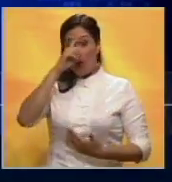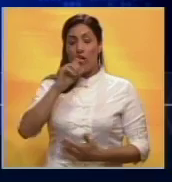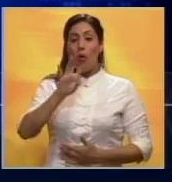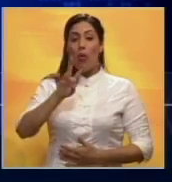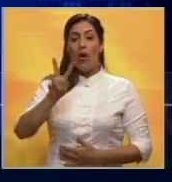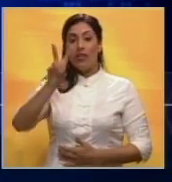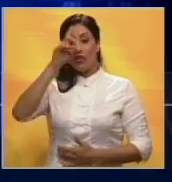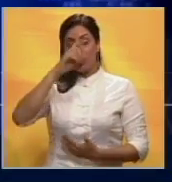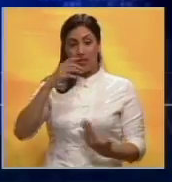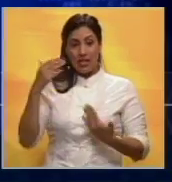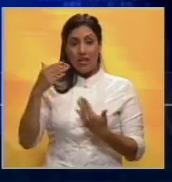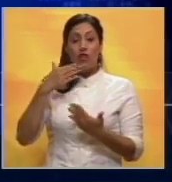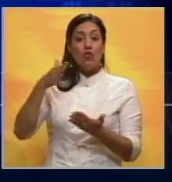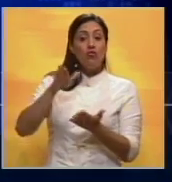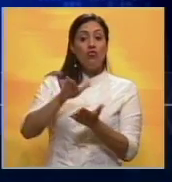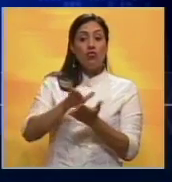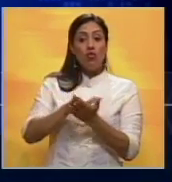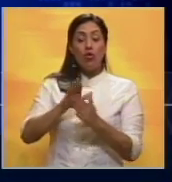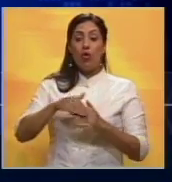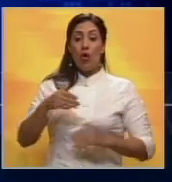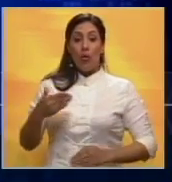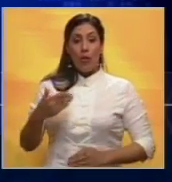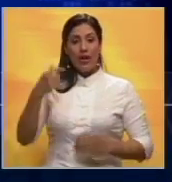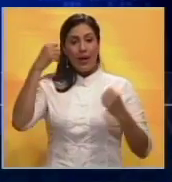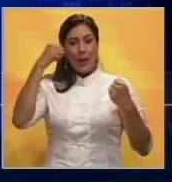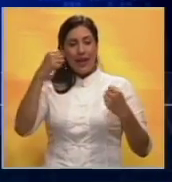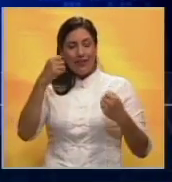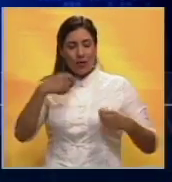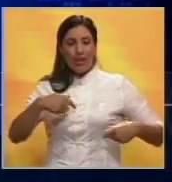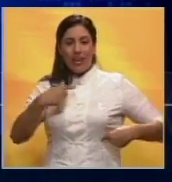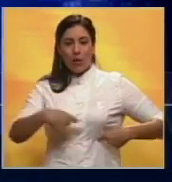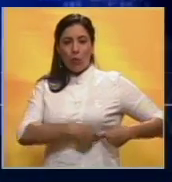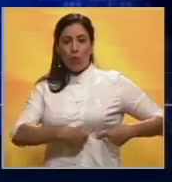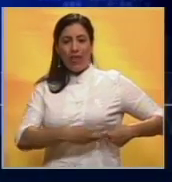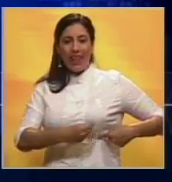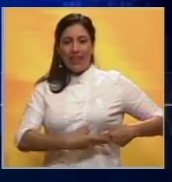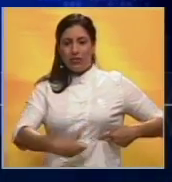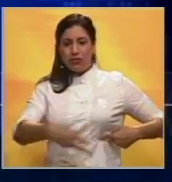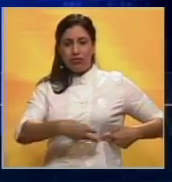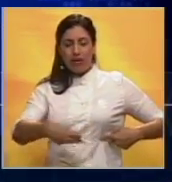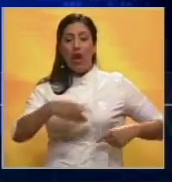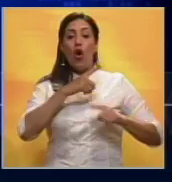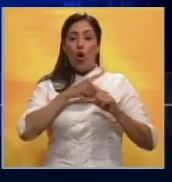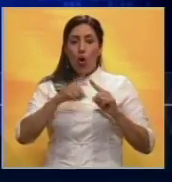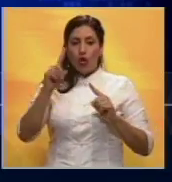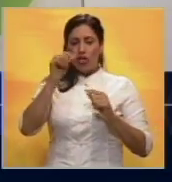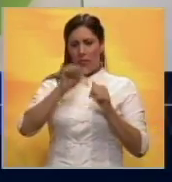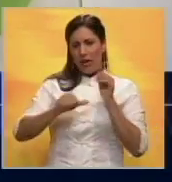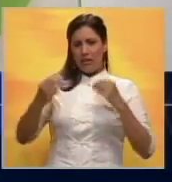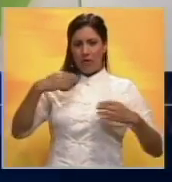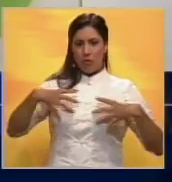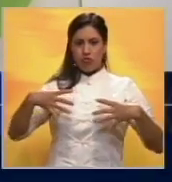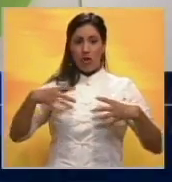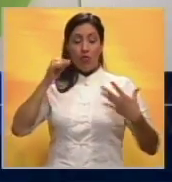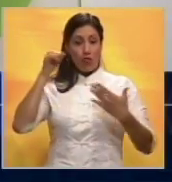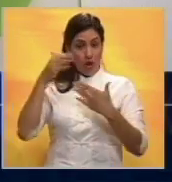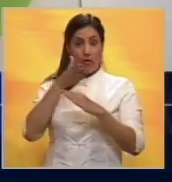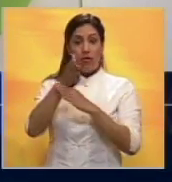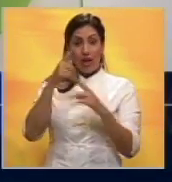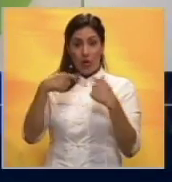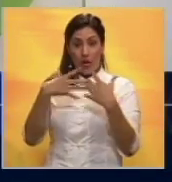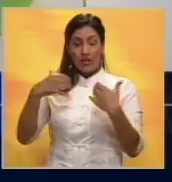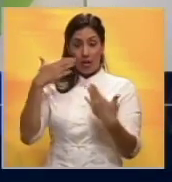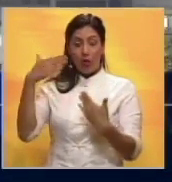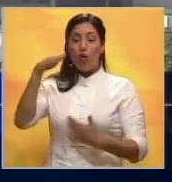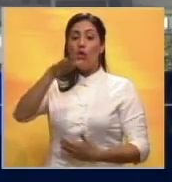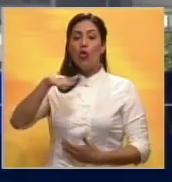42 años perdiera la vida cuando se practicaba la liposición y otra cirugía estética la mujer acudió a este centro de